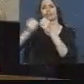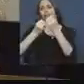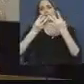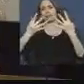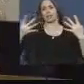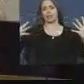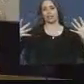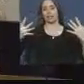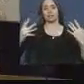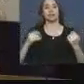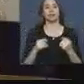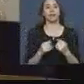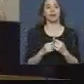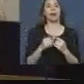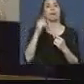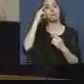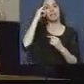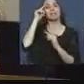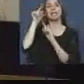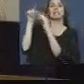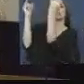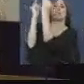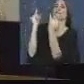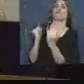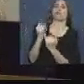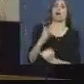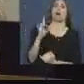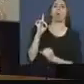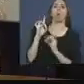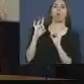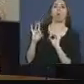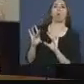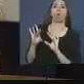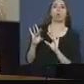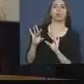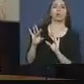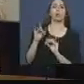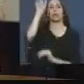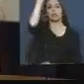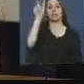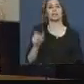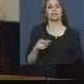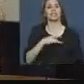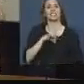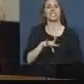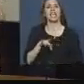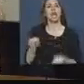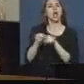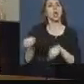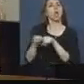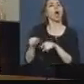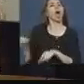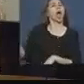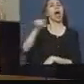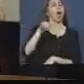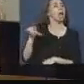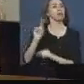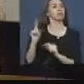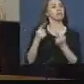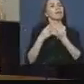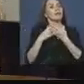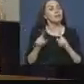hemos formado como arquetipo de lo que denominamos el chileno típico. En